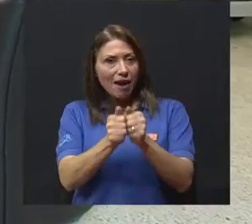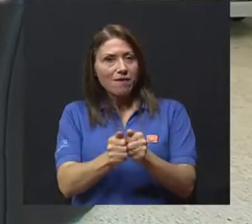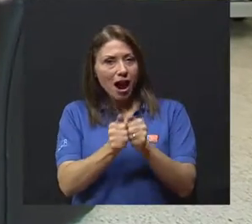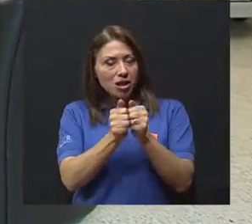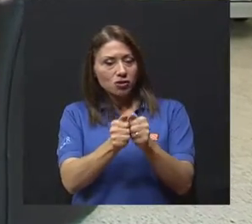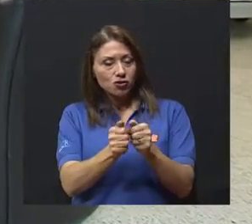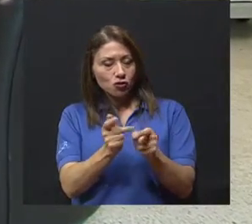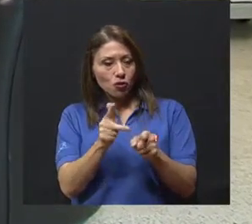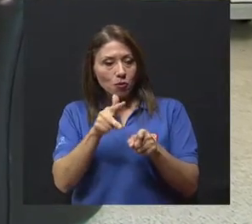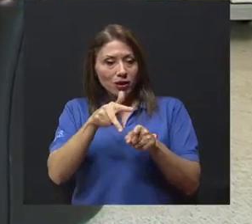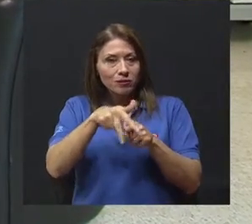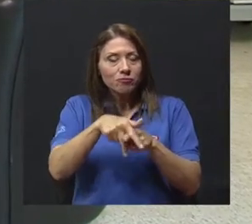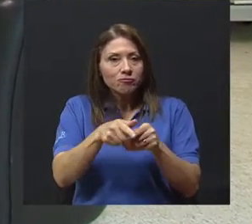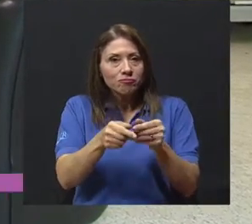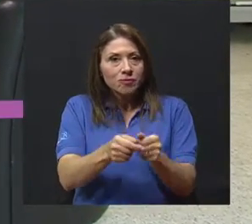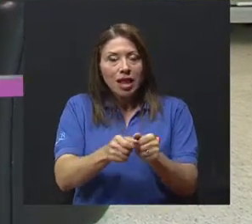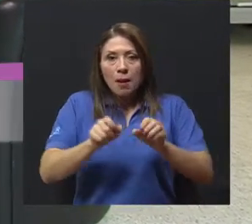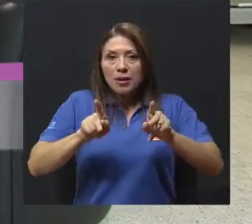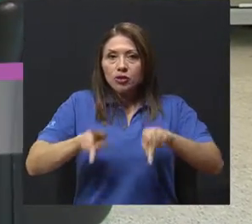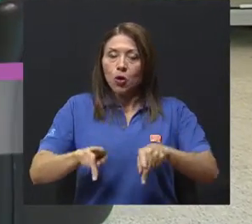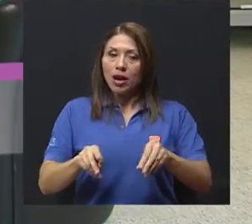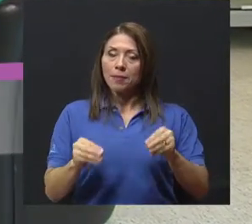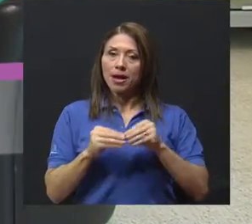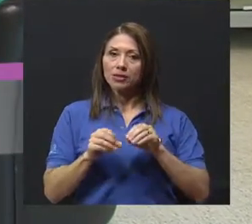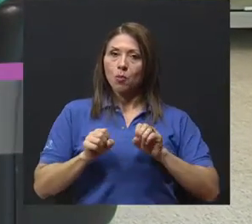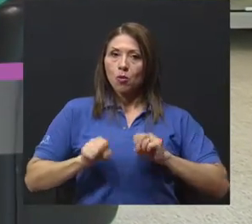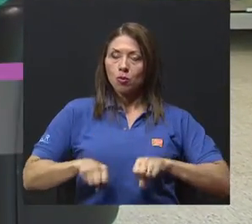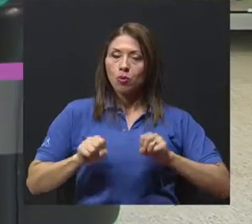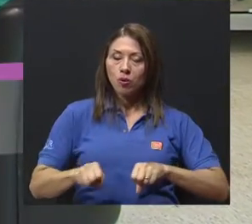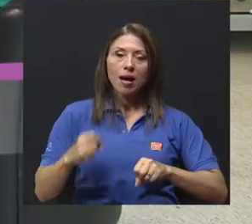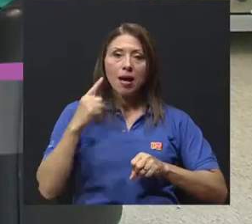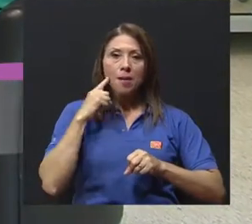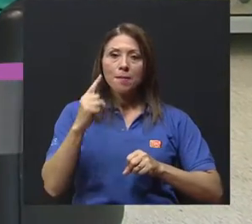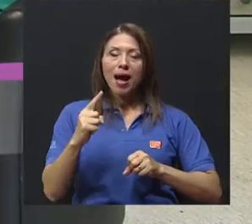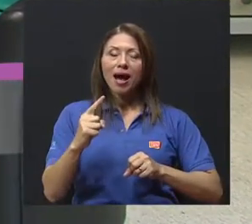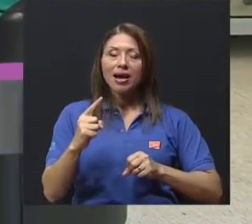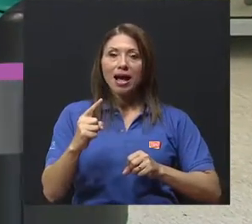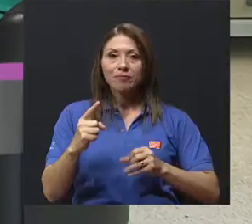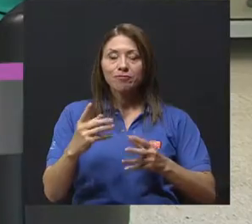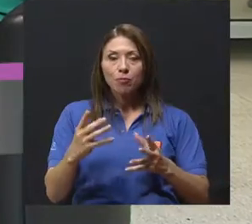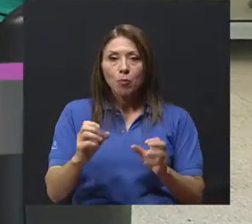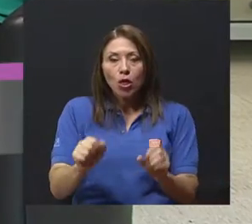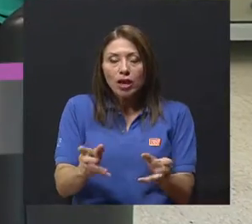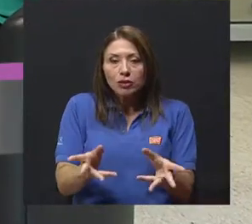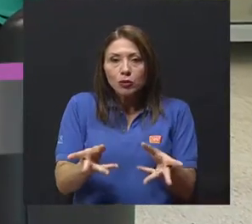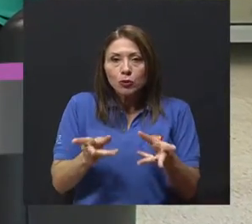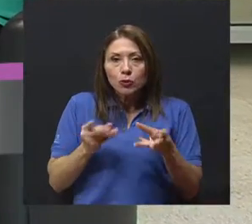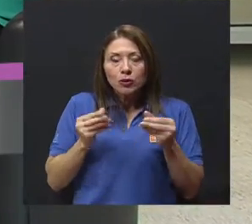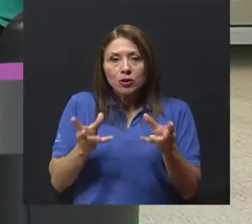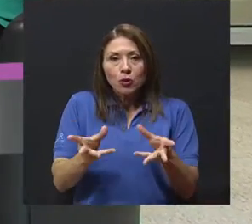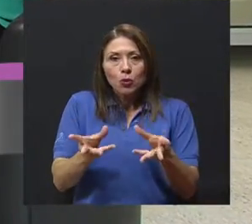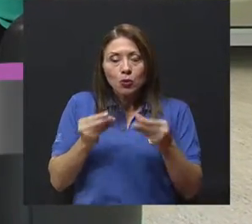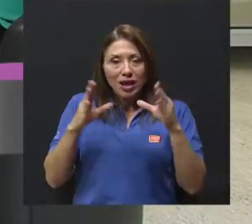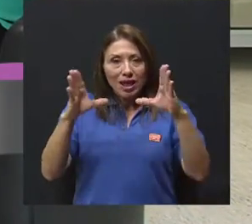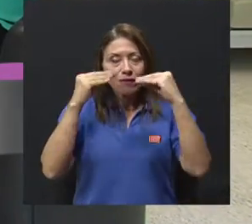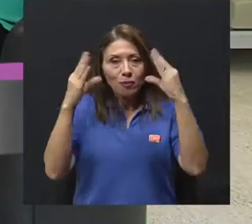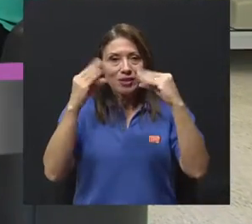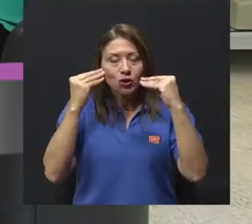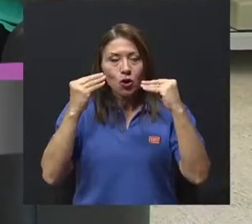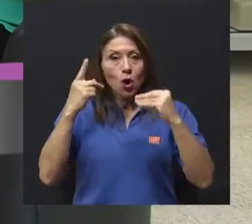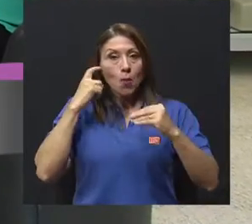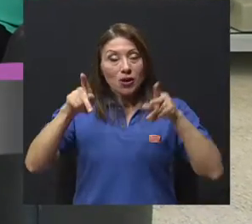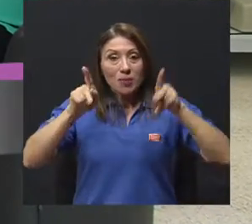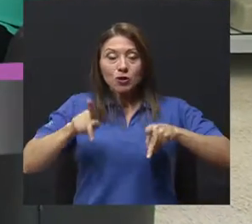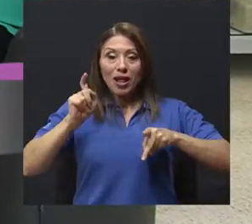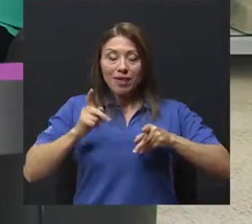es esa capacidad de la persona para para recibir toda esta información porque tiene que estar mucho más alerta de